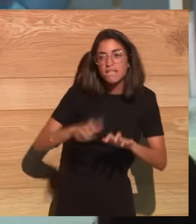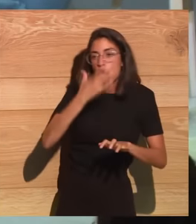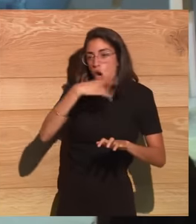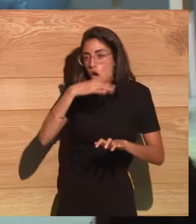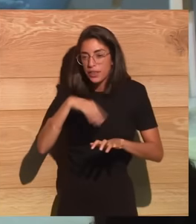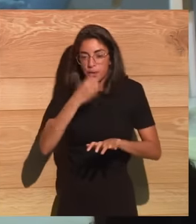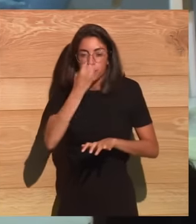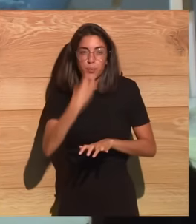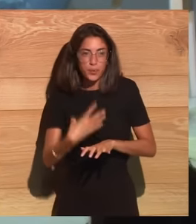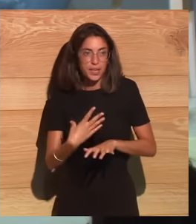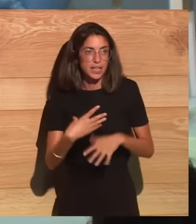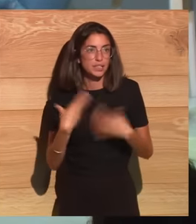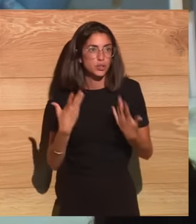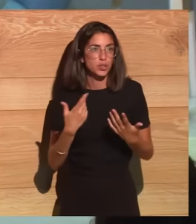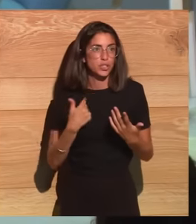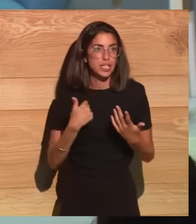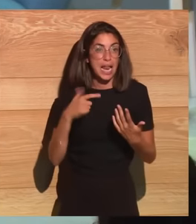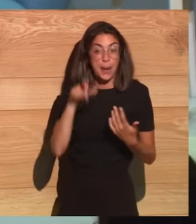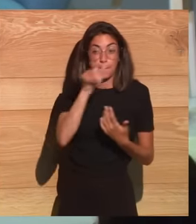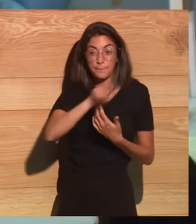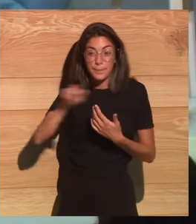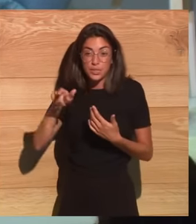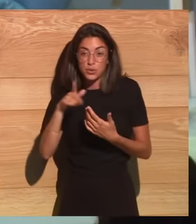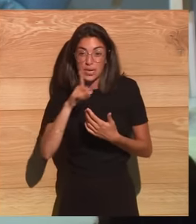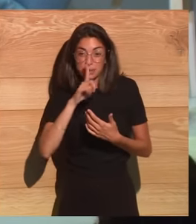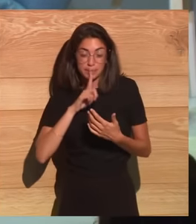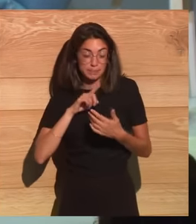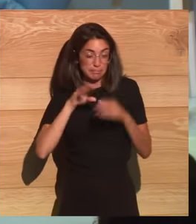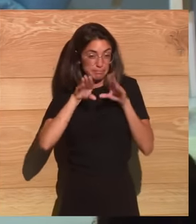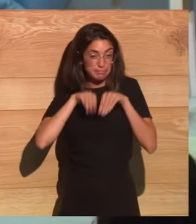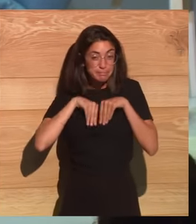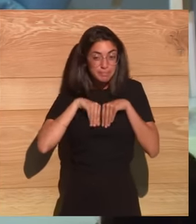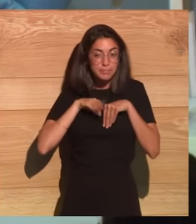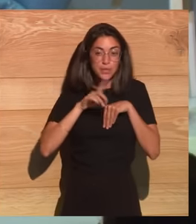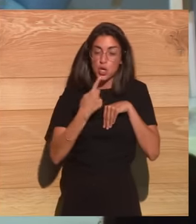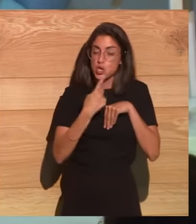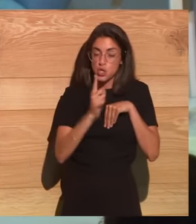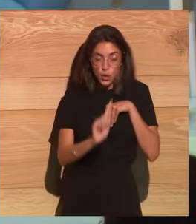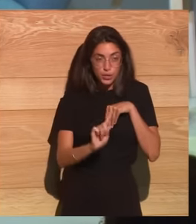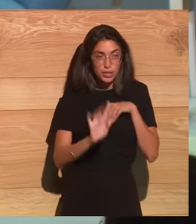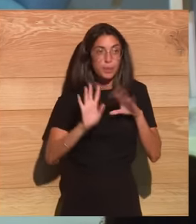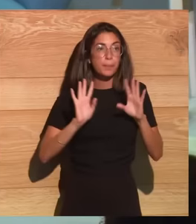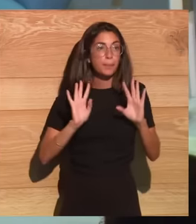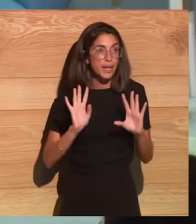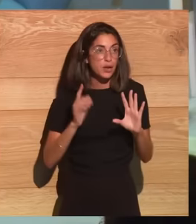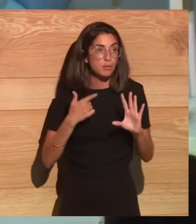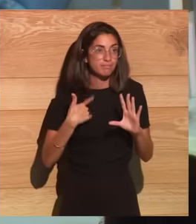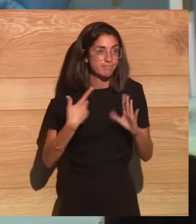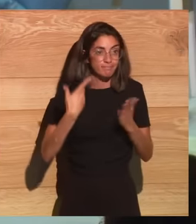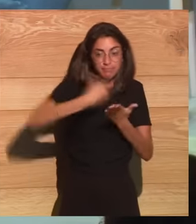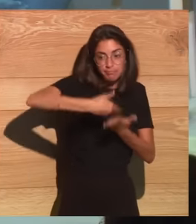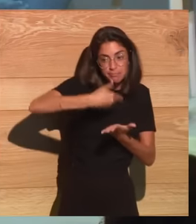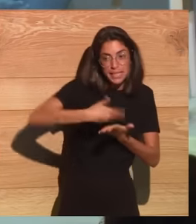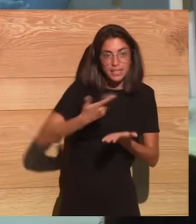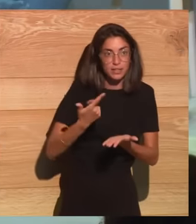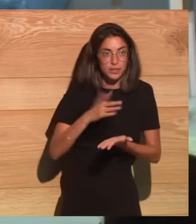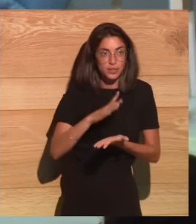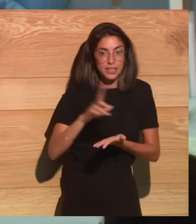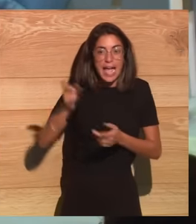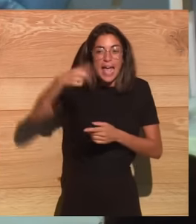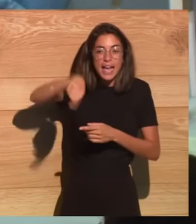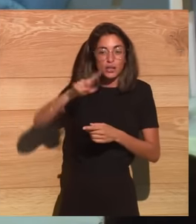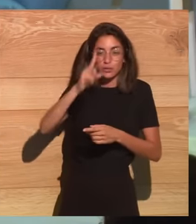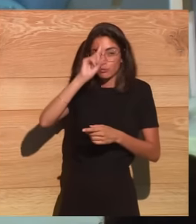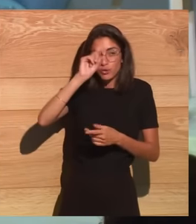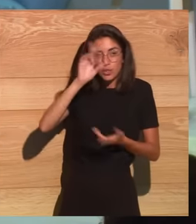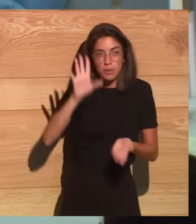digo, esto es lo que la gente a lo calladito está demandando. Ellos no lo sabían ni ellos, por eso me encerré. Porque digo, verás